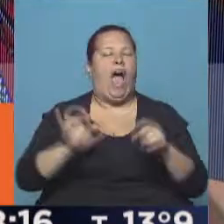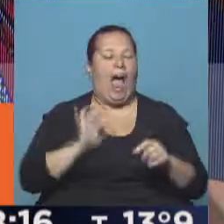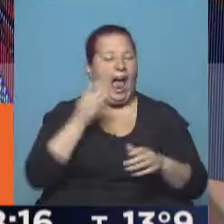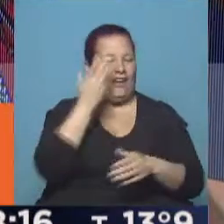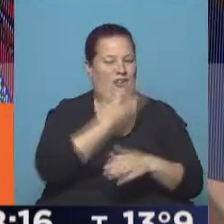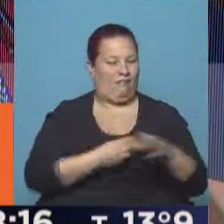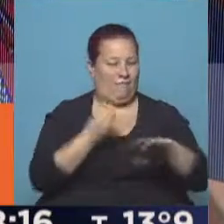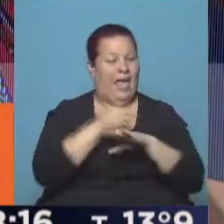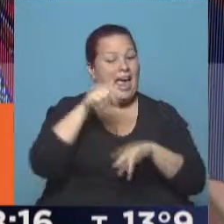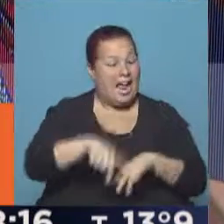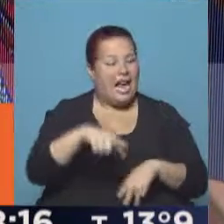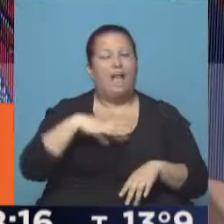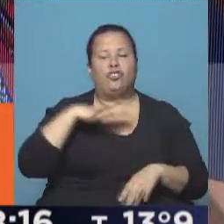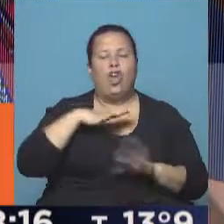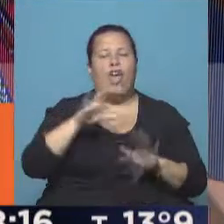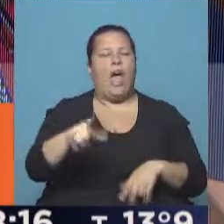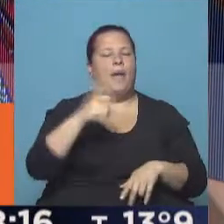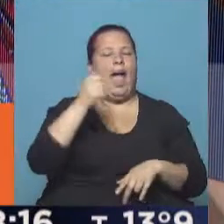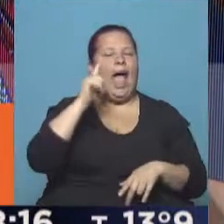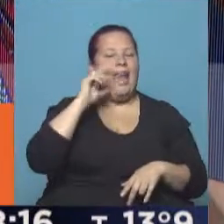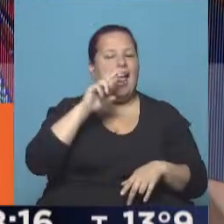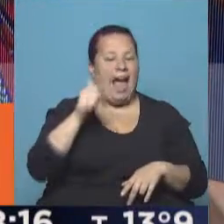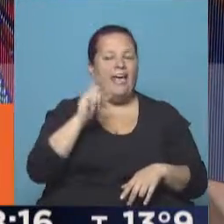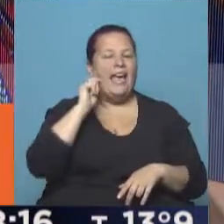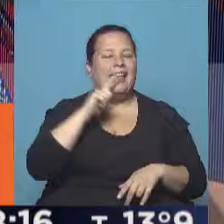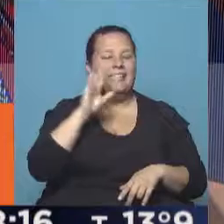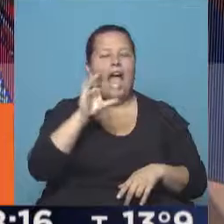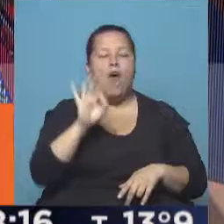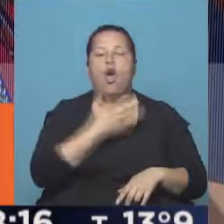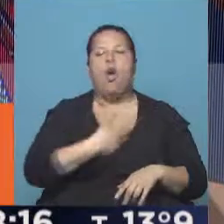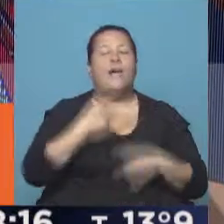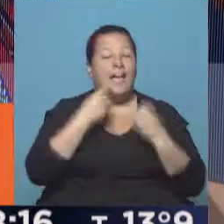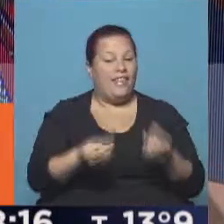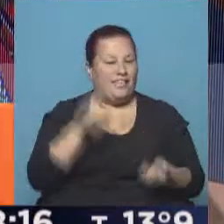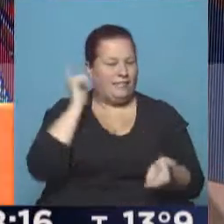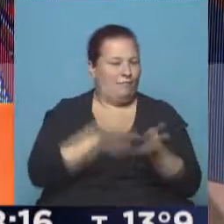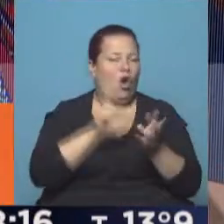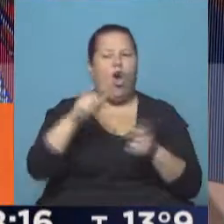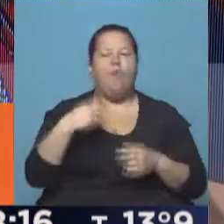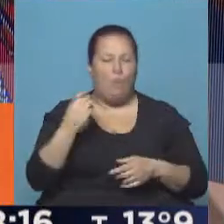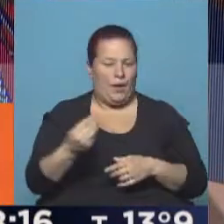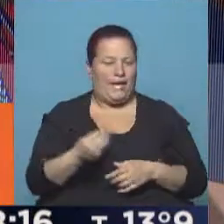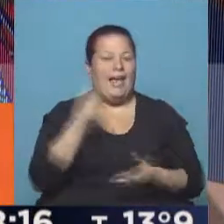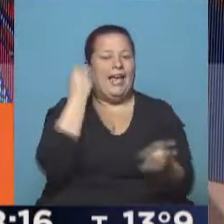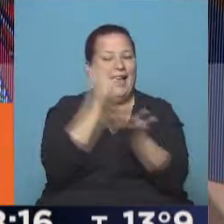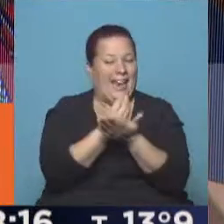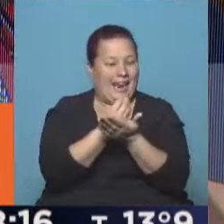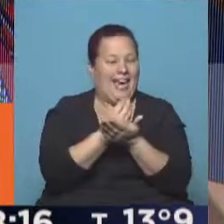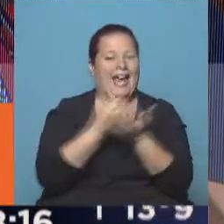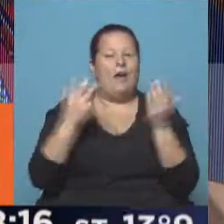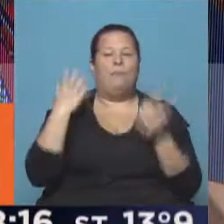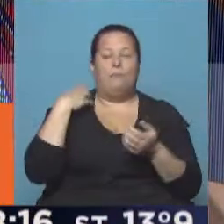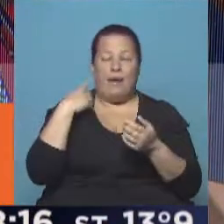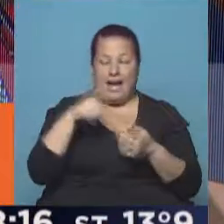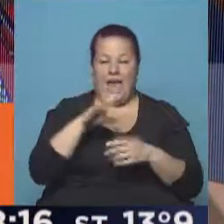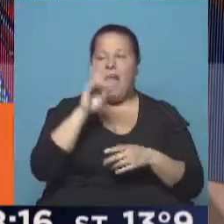Nación. Hoy ese cargo lo encabeza Alejandra Gils Carbó. ¿Qué dice el oficialismo? Y el dictamen salió de esta manera. El cargo del Procurador General va a